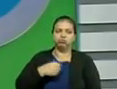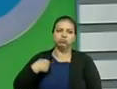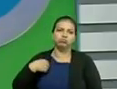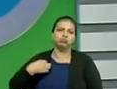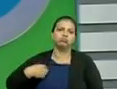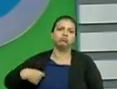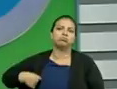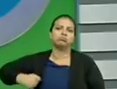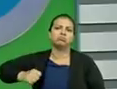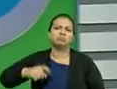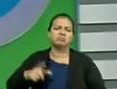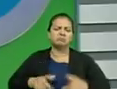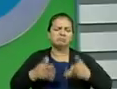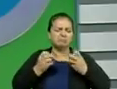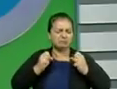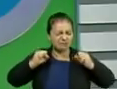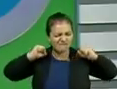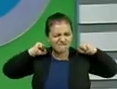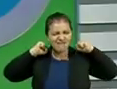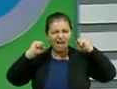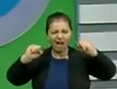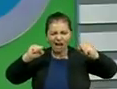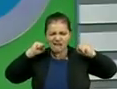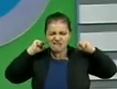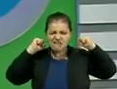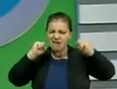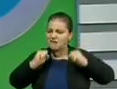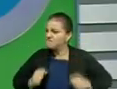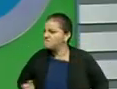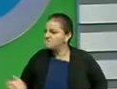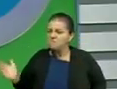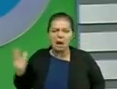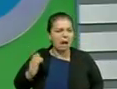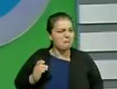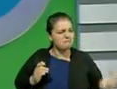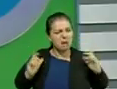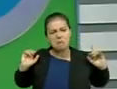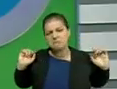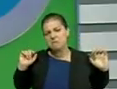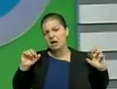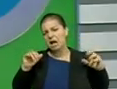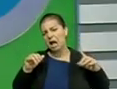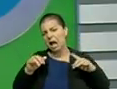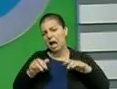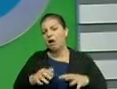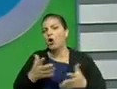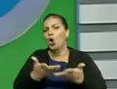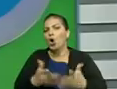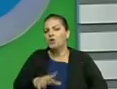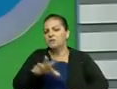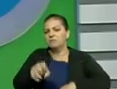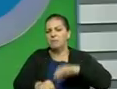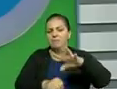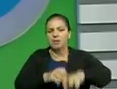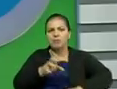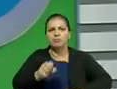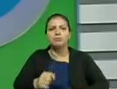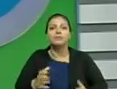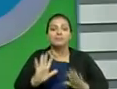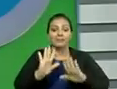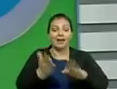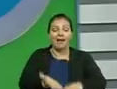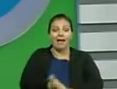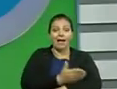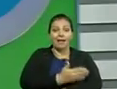saqueos, incendios y desmanes han dejado hasta ahora las violentas protestas por el alza en las tarifas del metro. Pese a que el